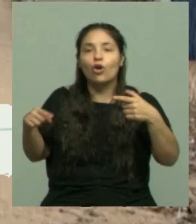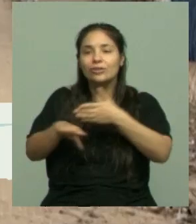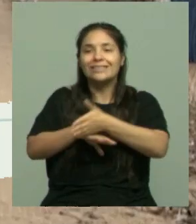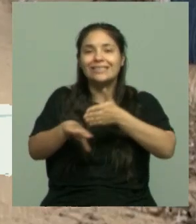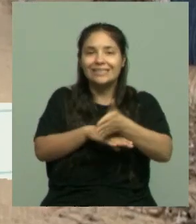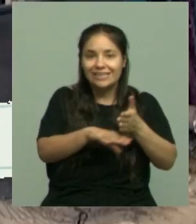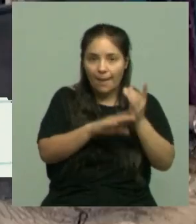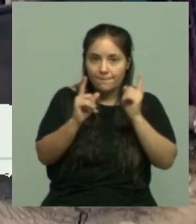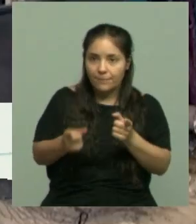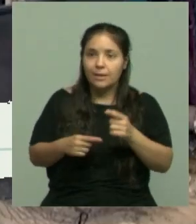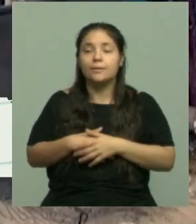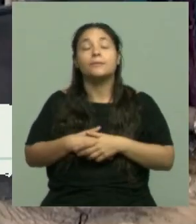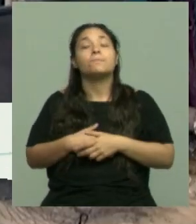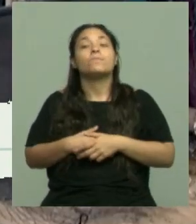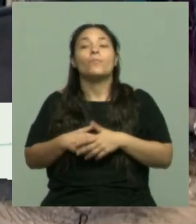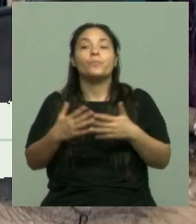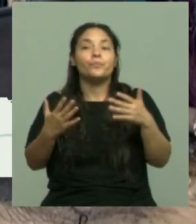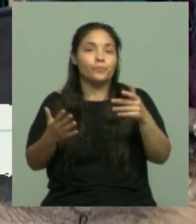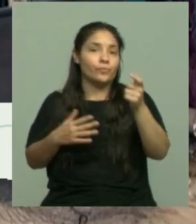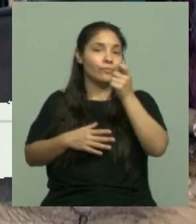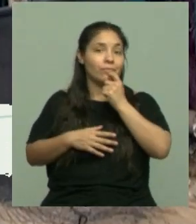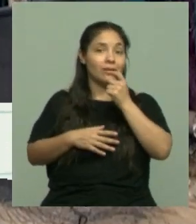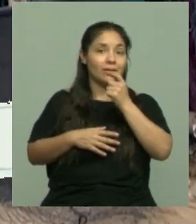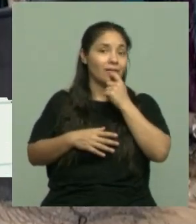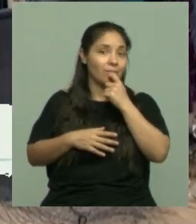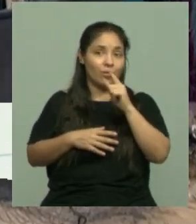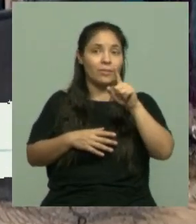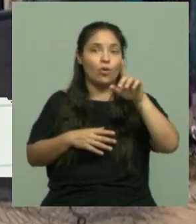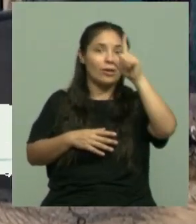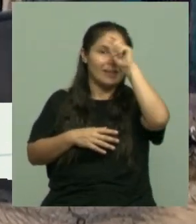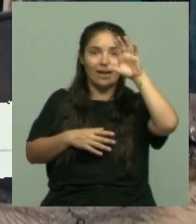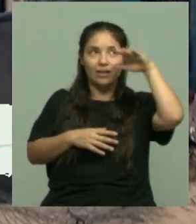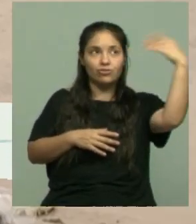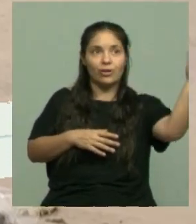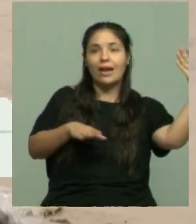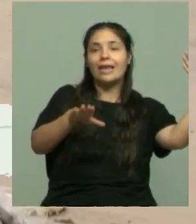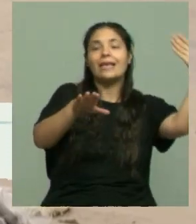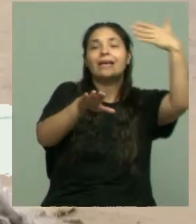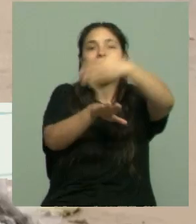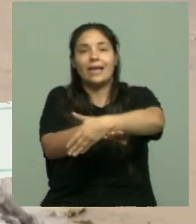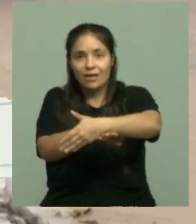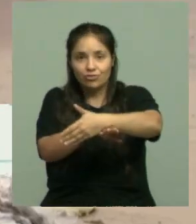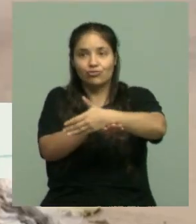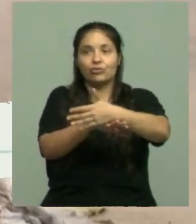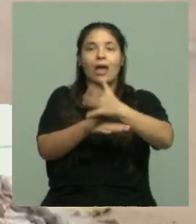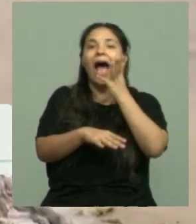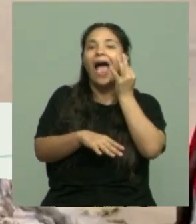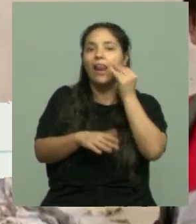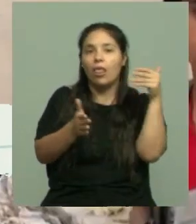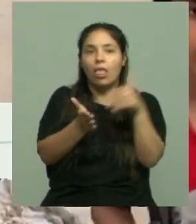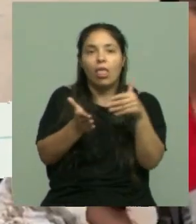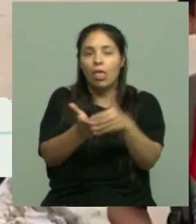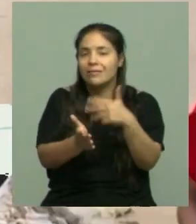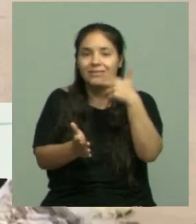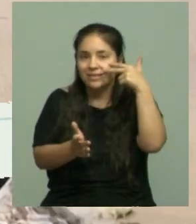para eso debería representar el ingreso de los organismos internacionales sin ningún tipo de restricción, como lo ha venido